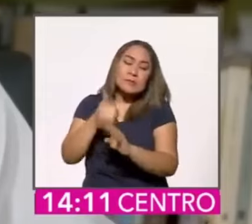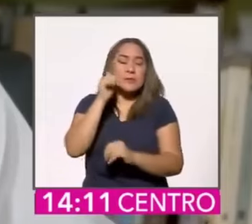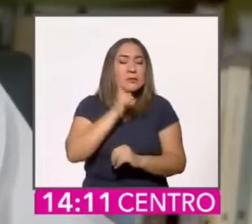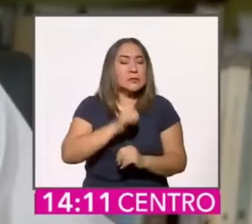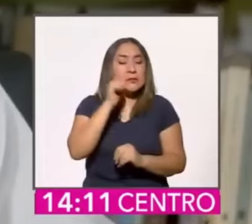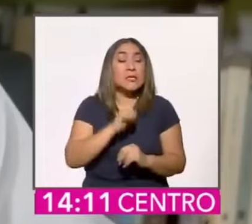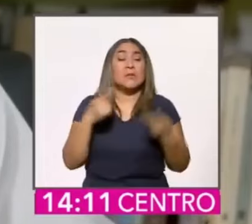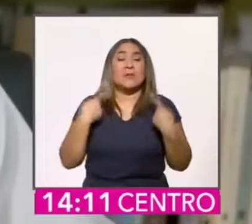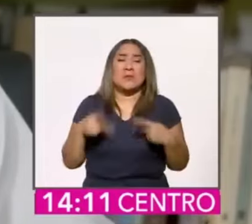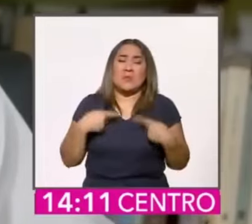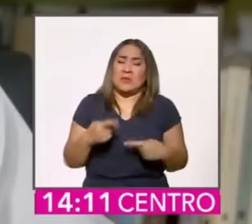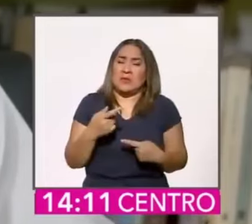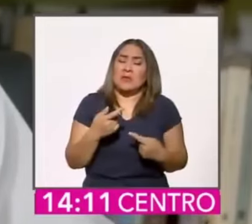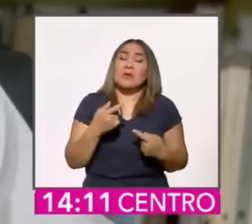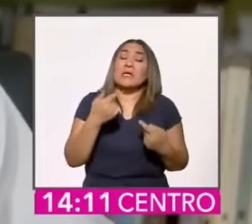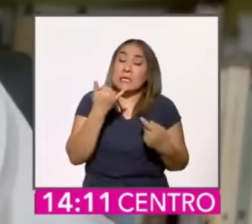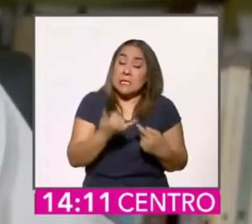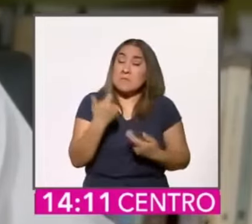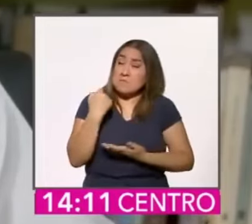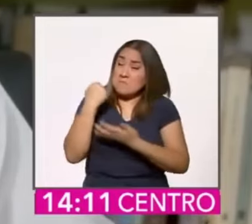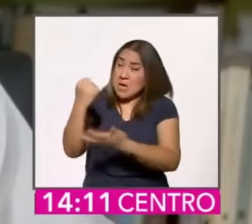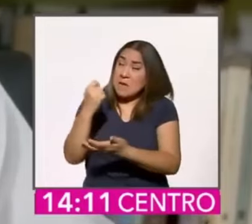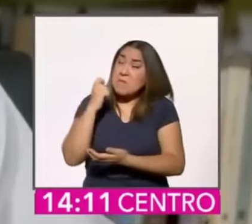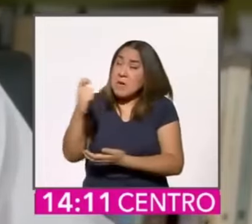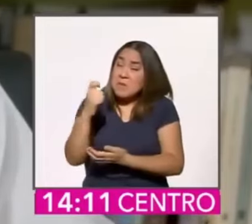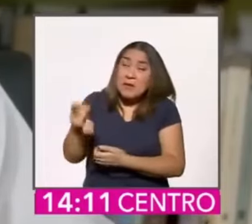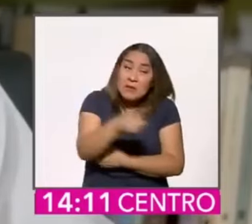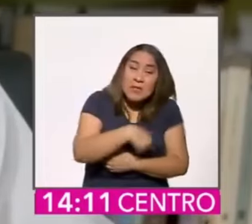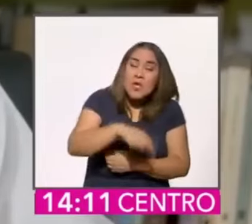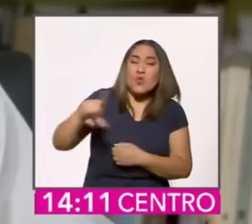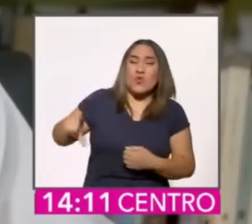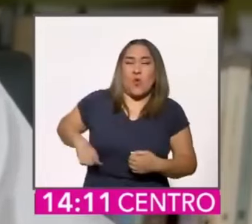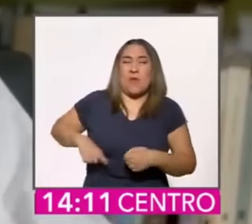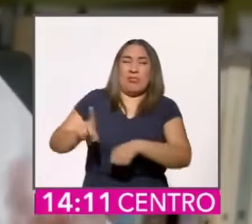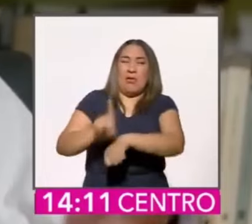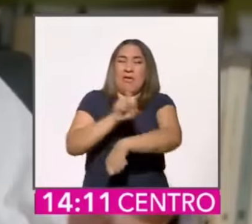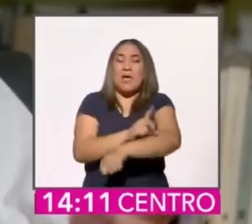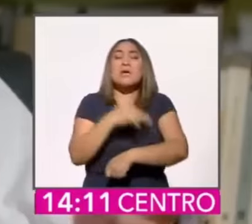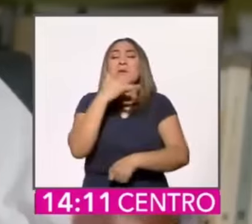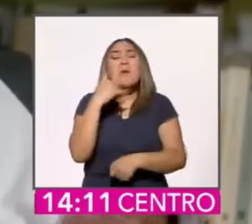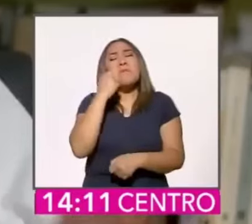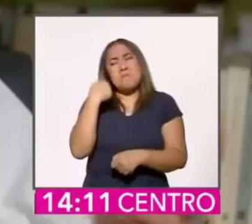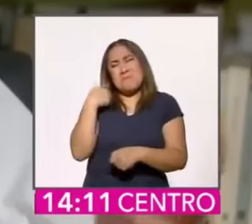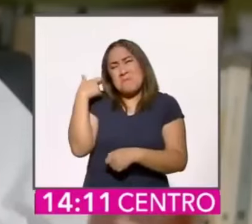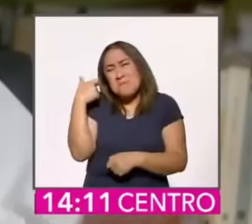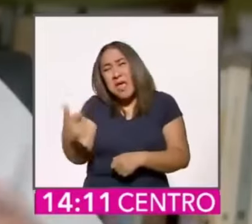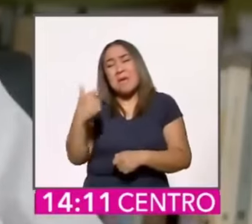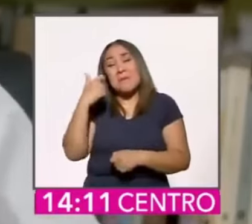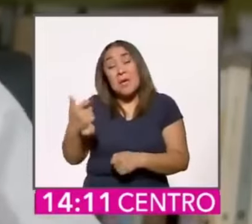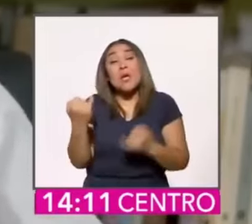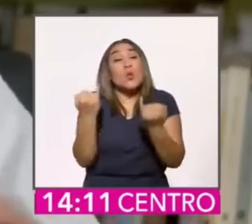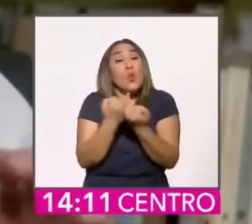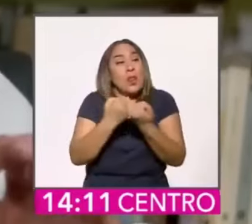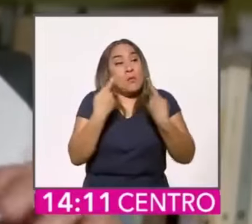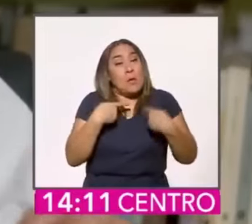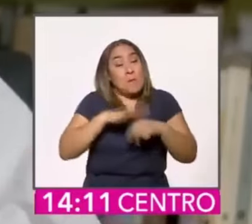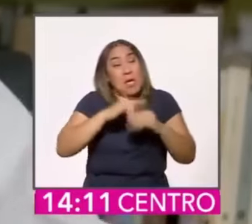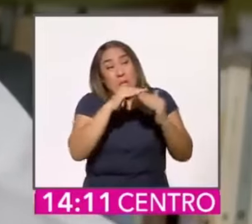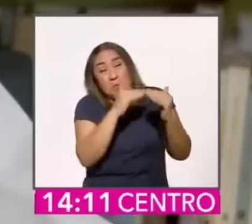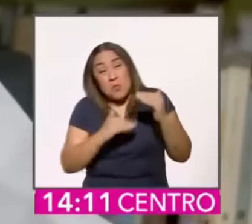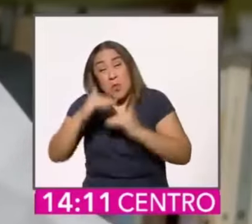de millones de pesos han invertido el viejo régimen neoliberal y algunos de los personajes más poderosos